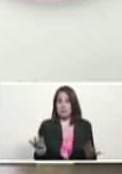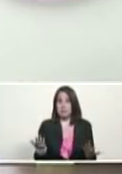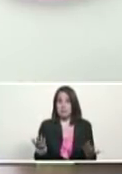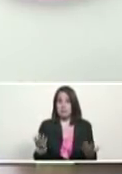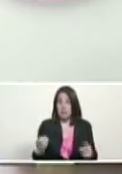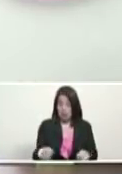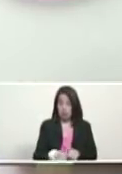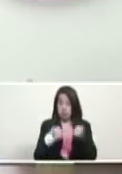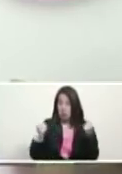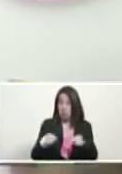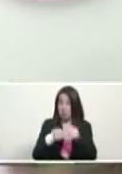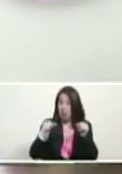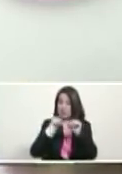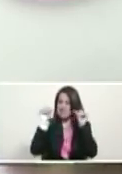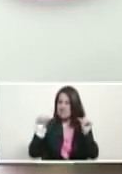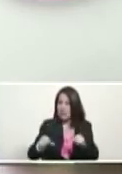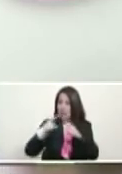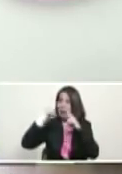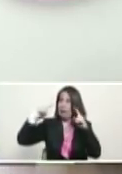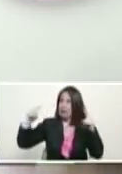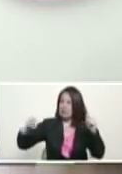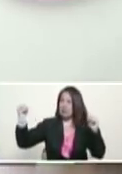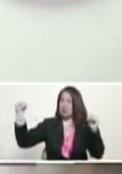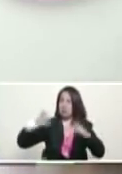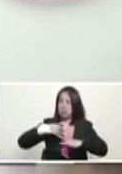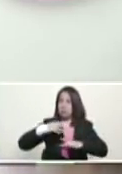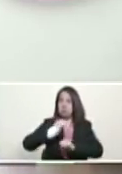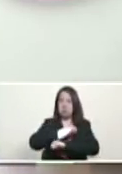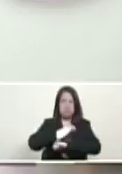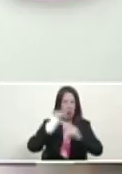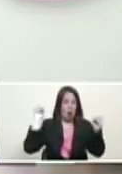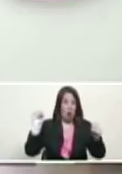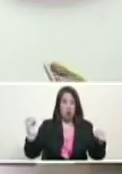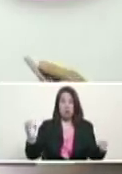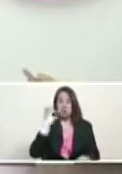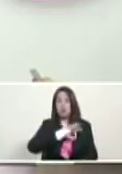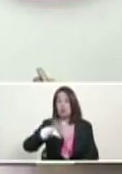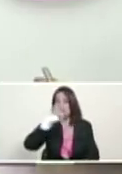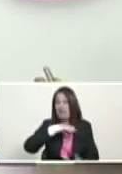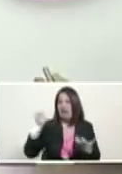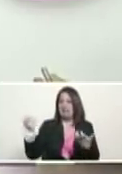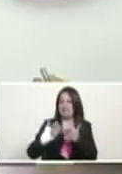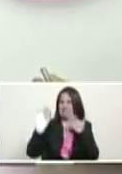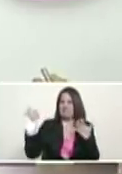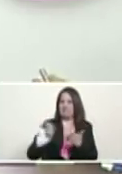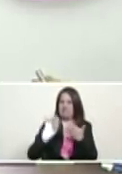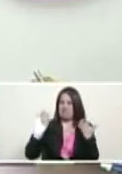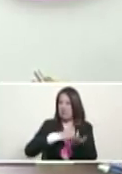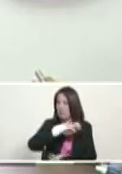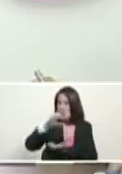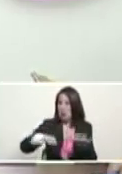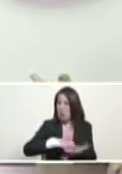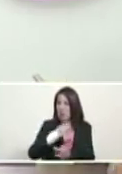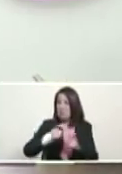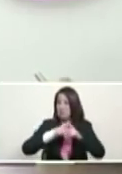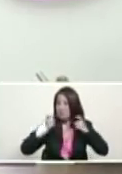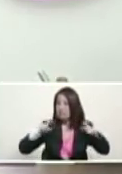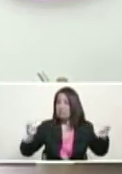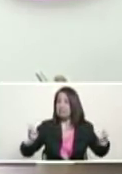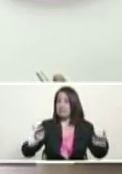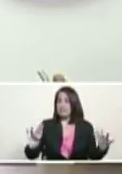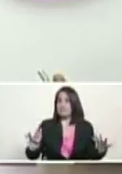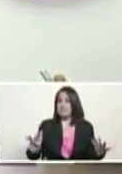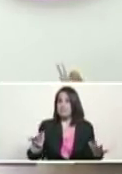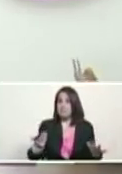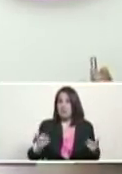Sabotear el sistema eléctrico para generar una explosión social, una confrontación civil, violencia generalizada, y luego llamar